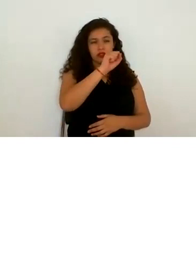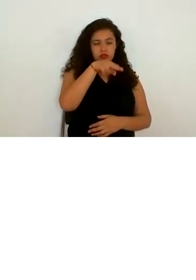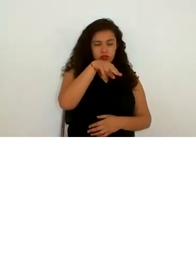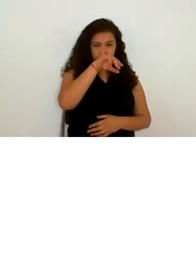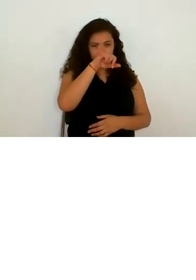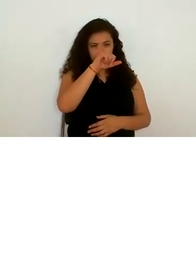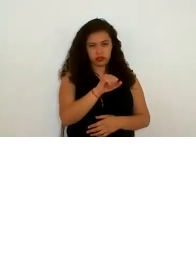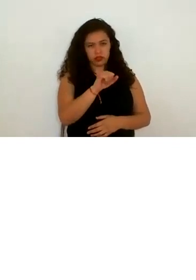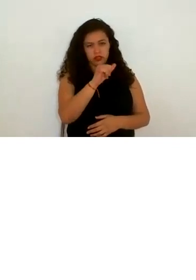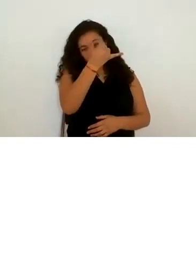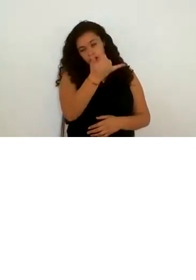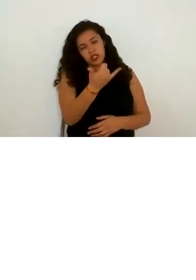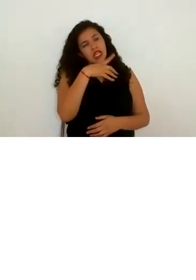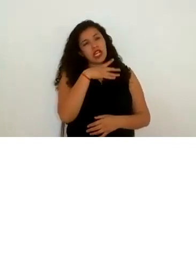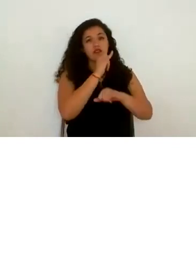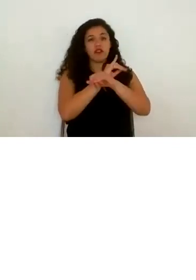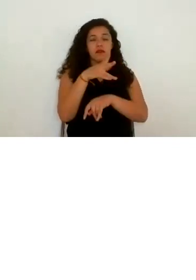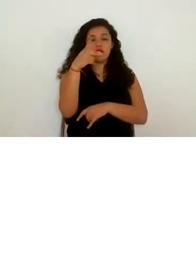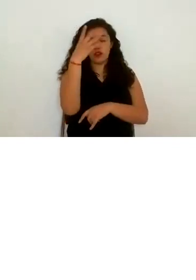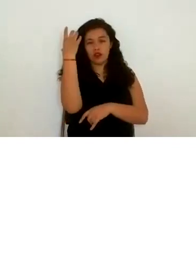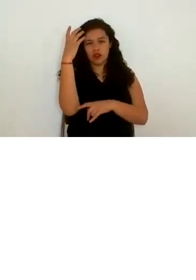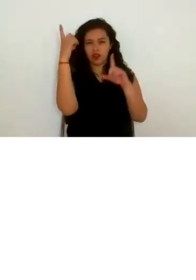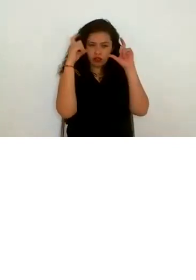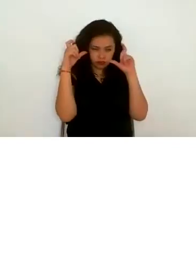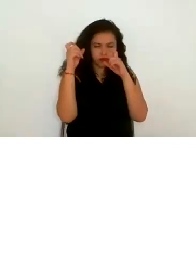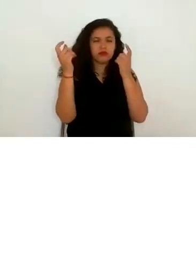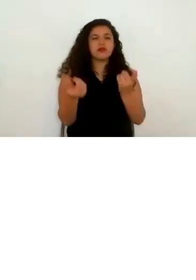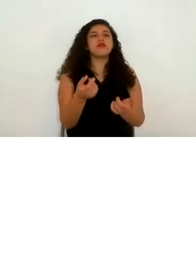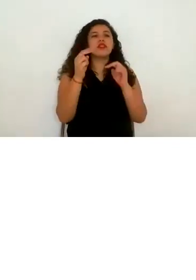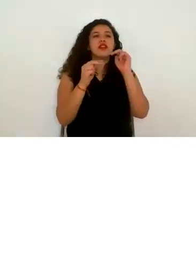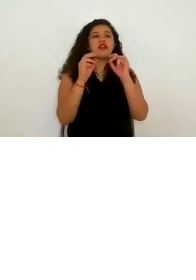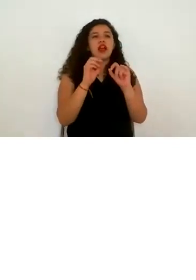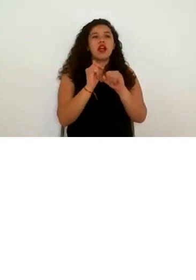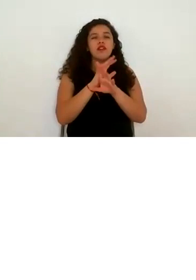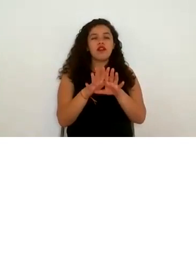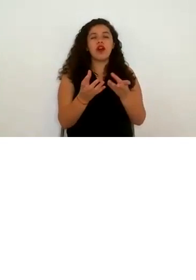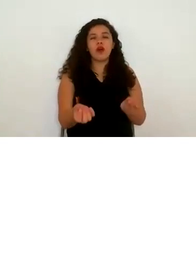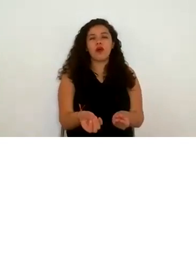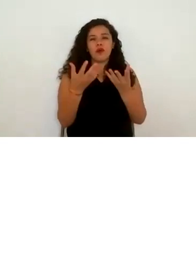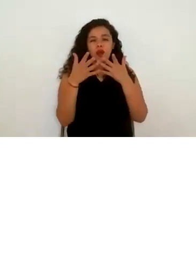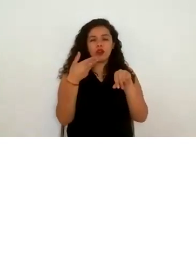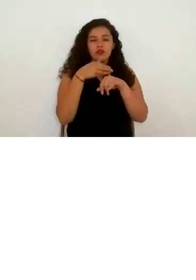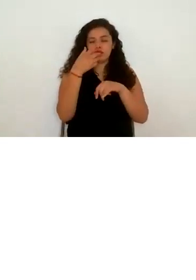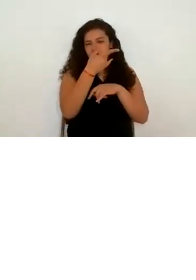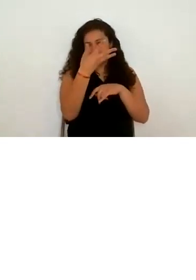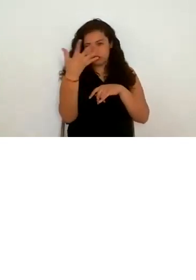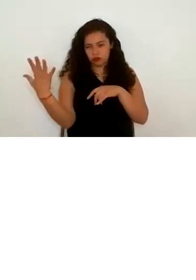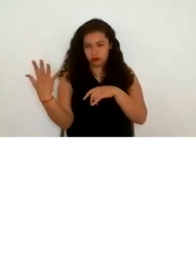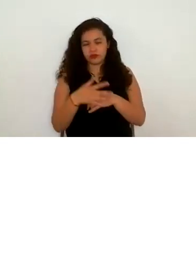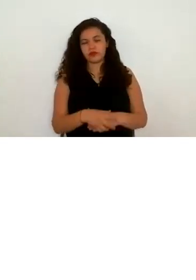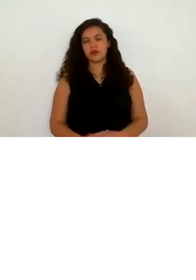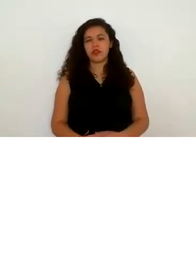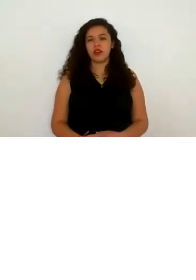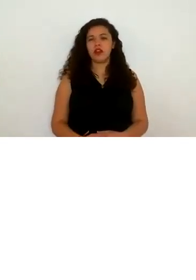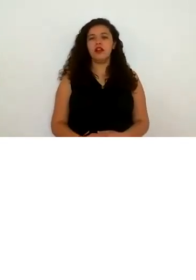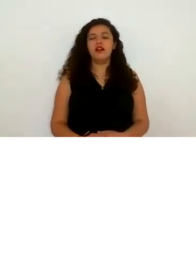los metadatos de la cámara, el tipo de cámara, la resolución, les da un número consecutivo,